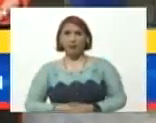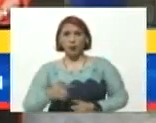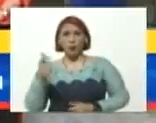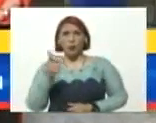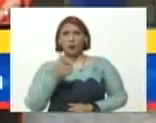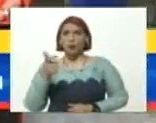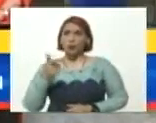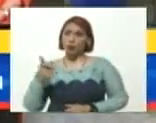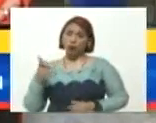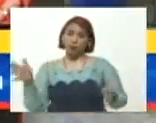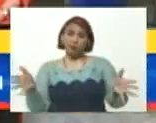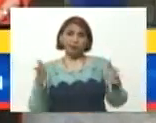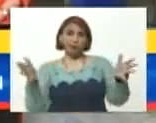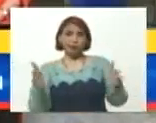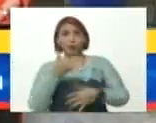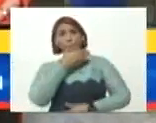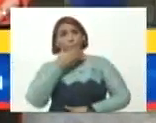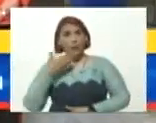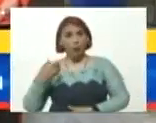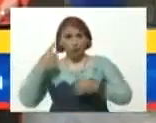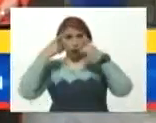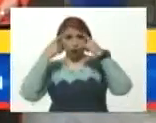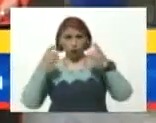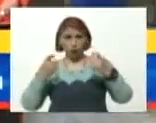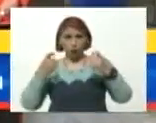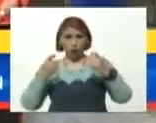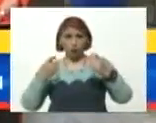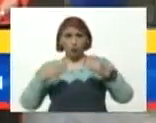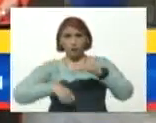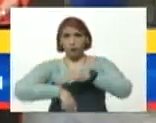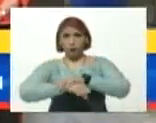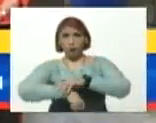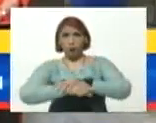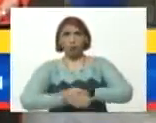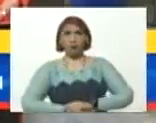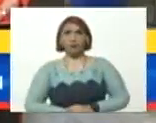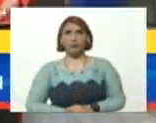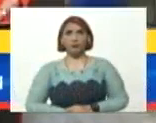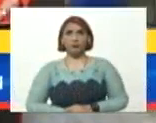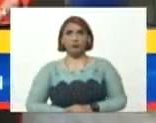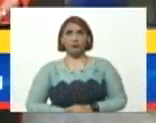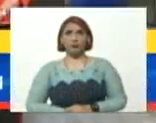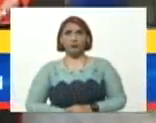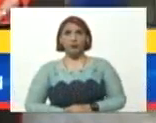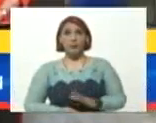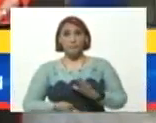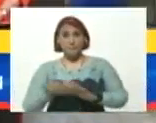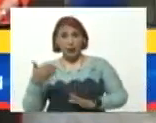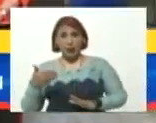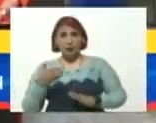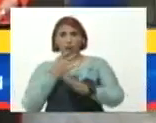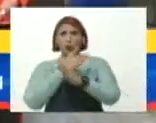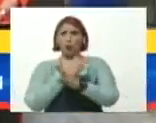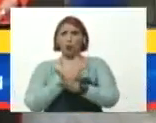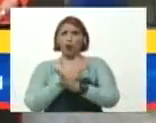buscar, propiciar que los mejores talentos de fútbol vayan a jugar en las ligas europeas. Era una